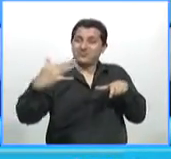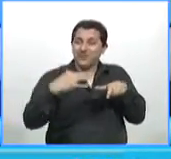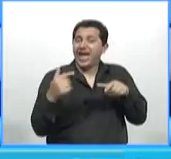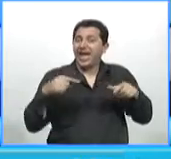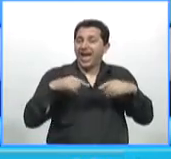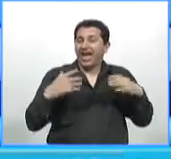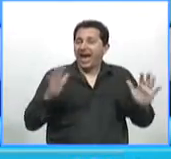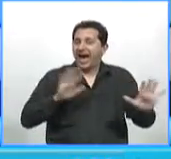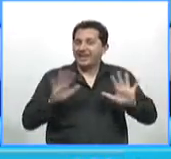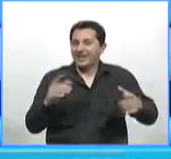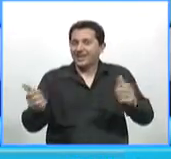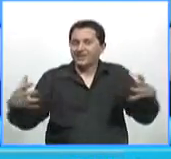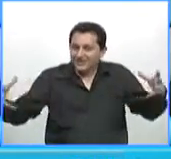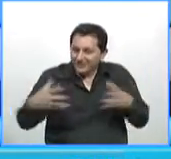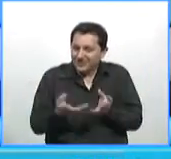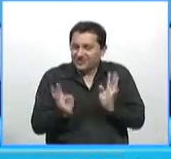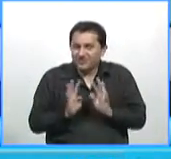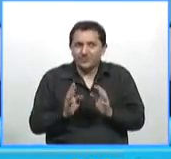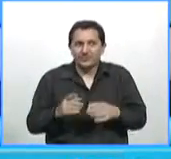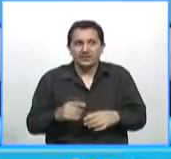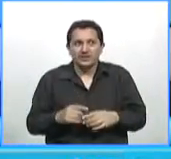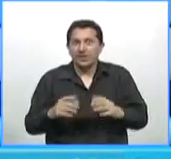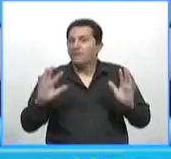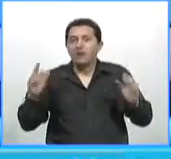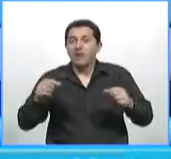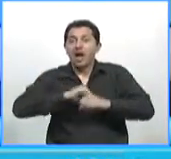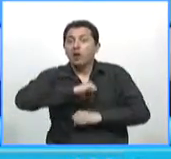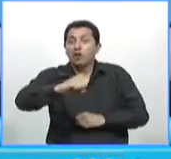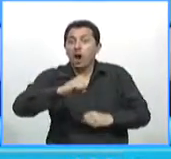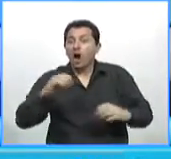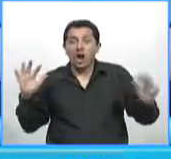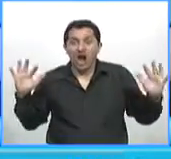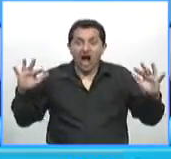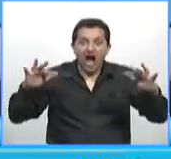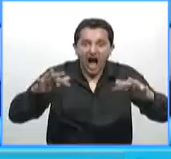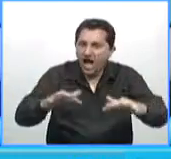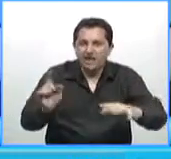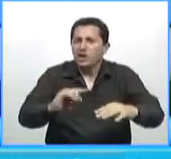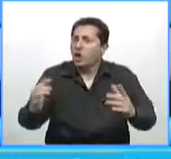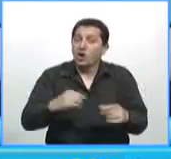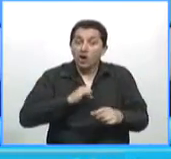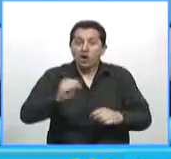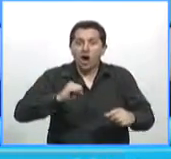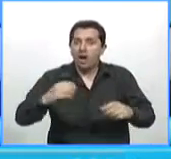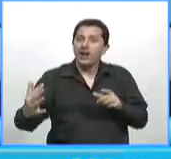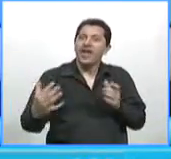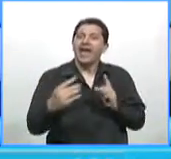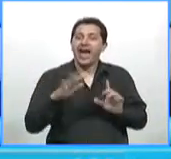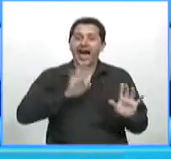conmigo. O sea, vi un gol, las que quedaban más cerca, en vez de ir para allá, venían conmigo. Está bueno eso, porque la verdad que a veces el arquero es como que